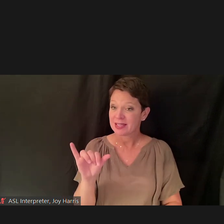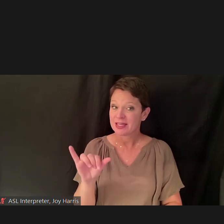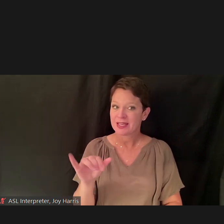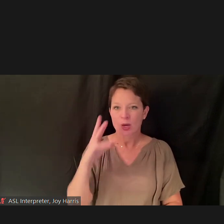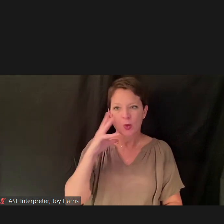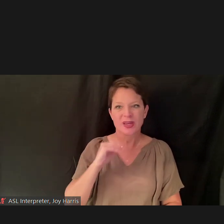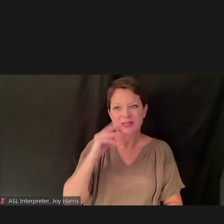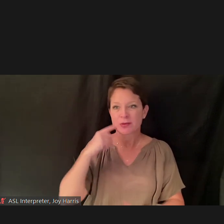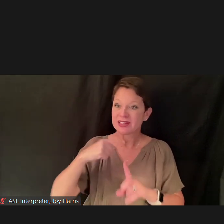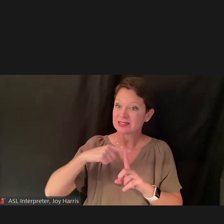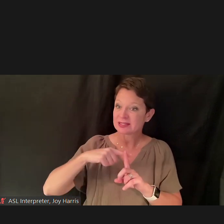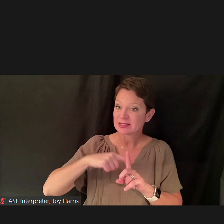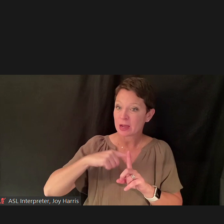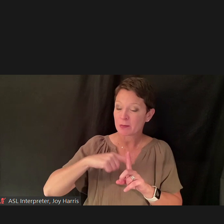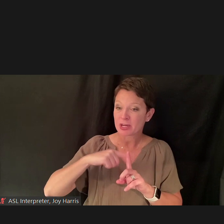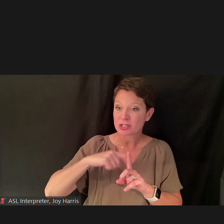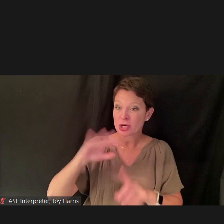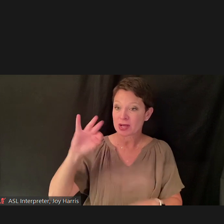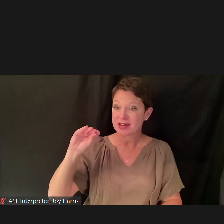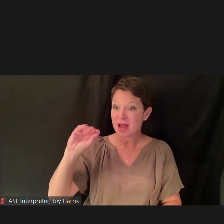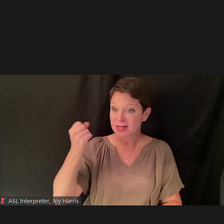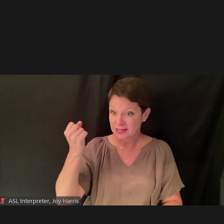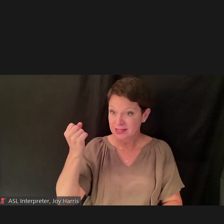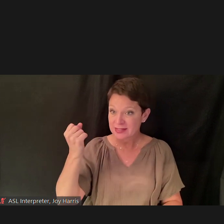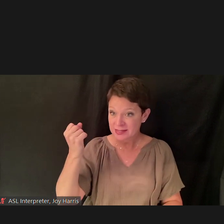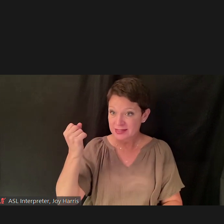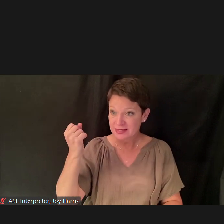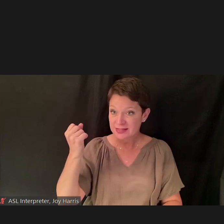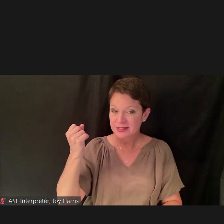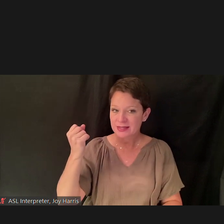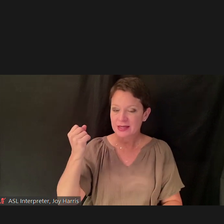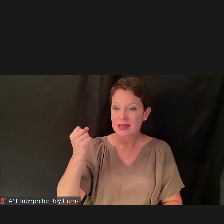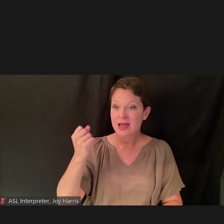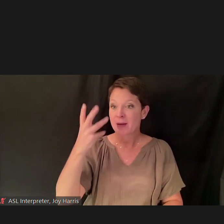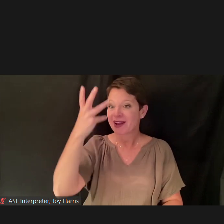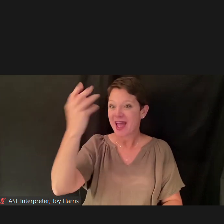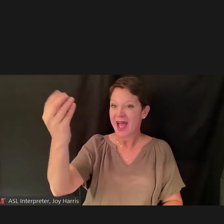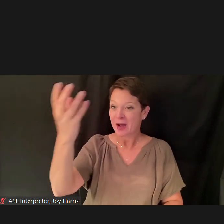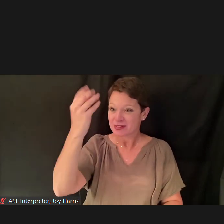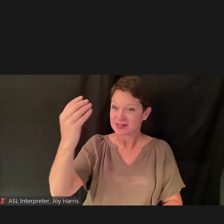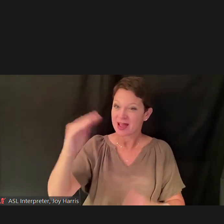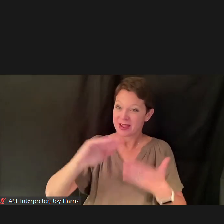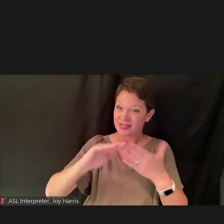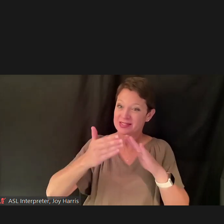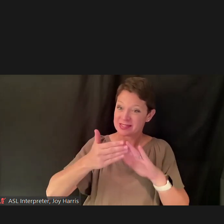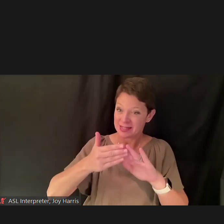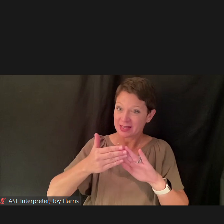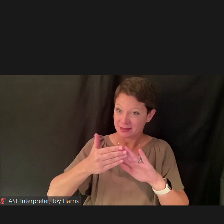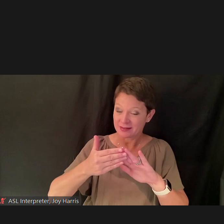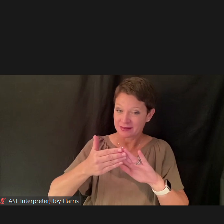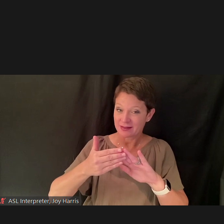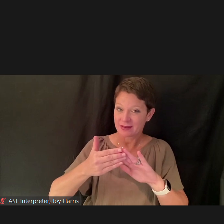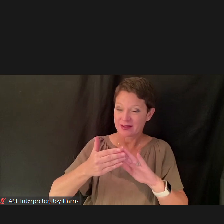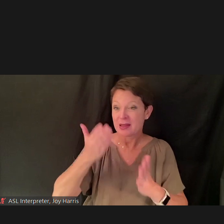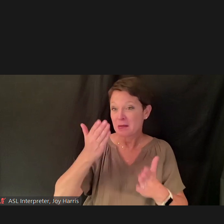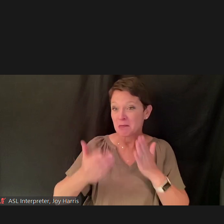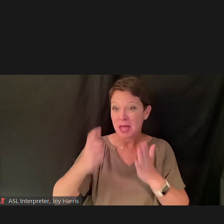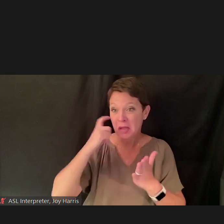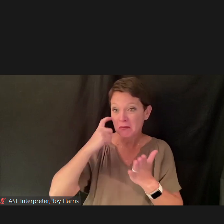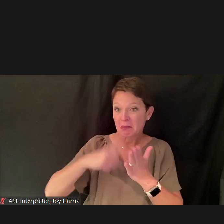Esto muestra que, aunque en la ciudad podamos ver temperaturas de los 90, las